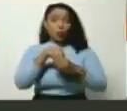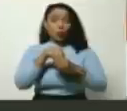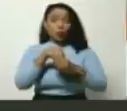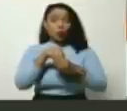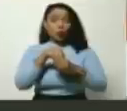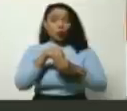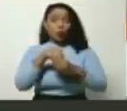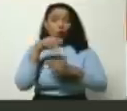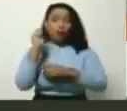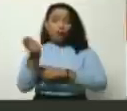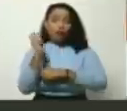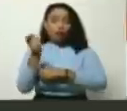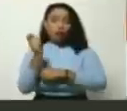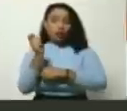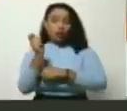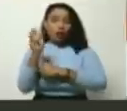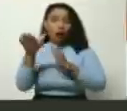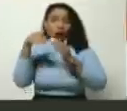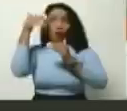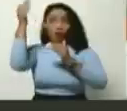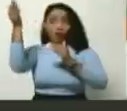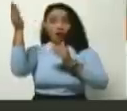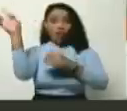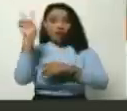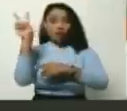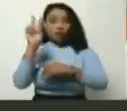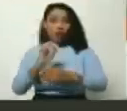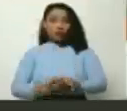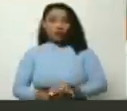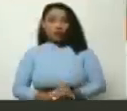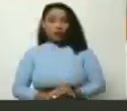o financieros en el exterior de Venezuela.